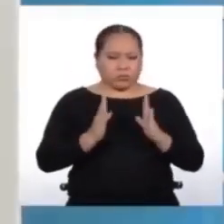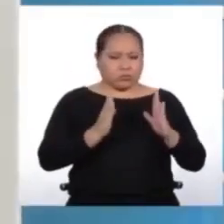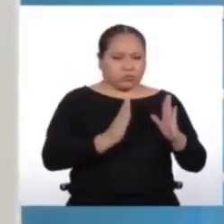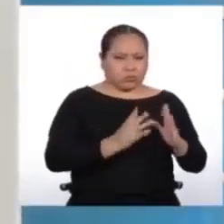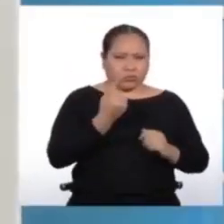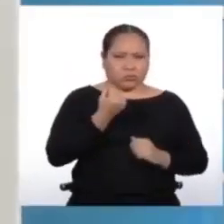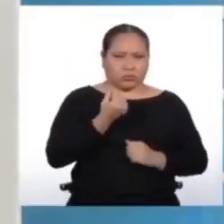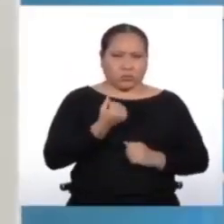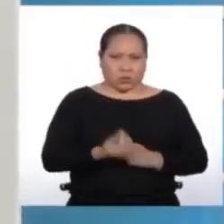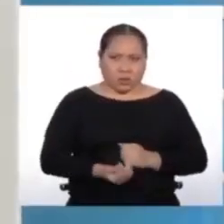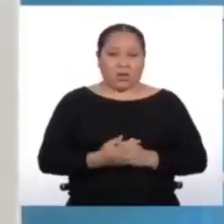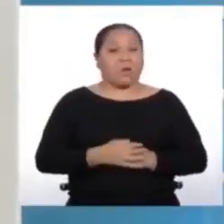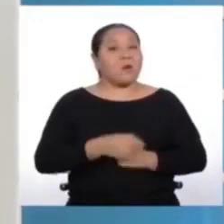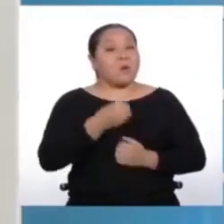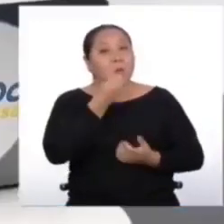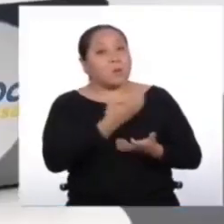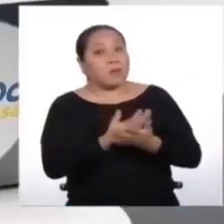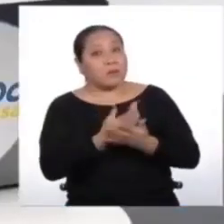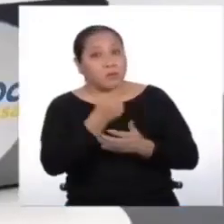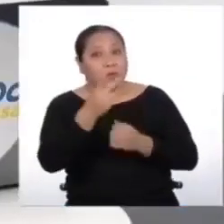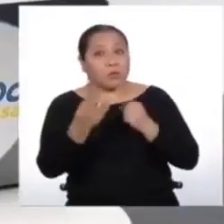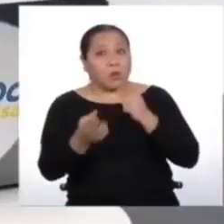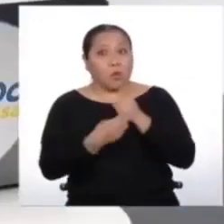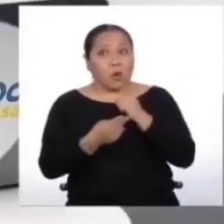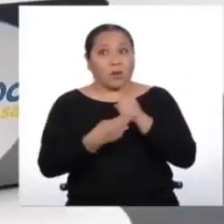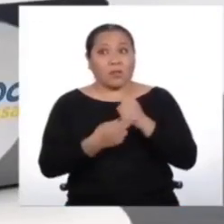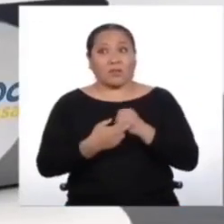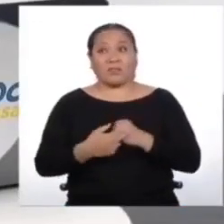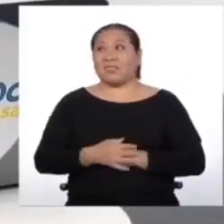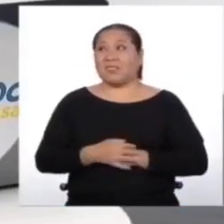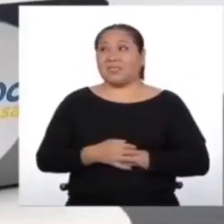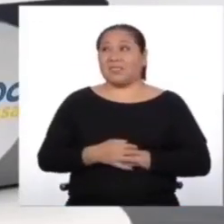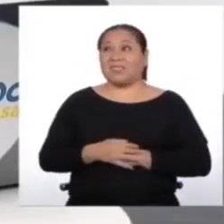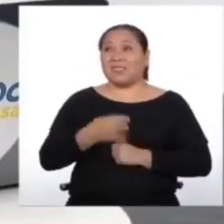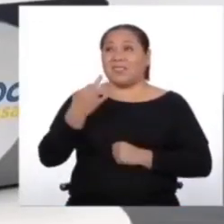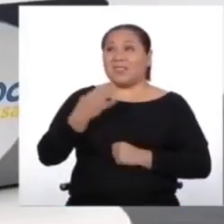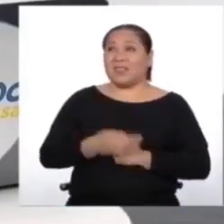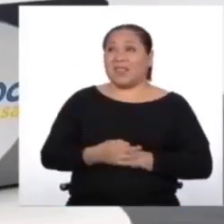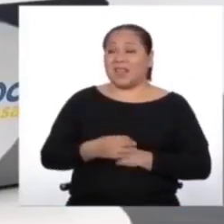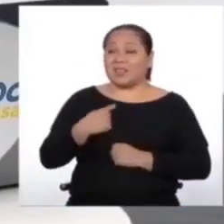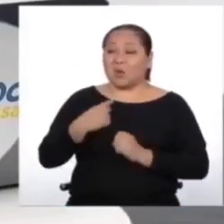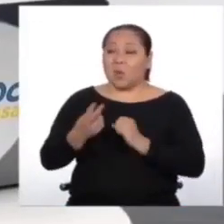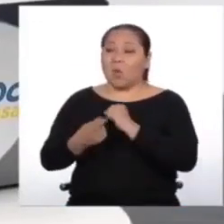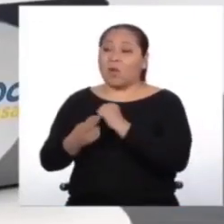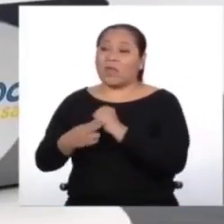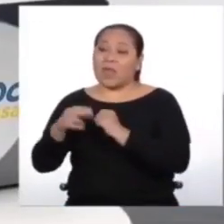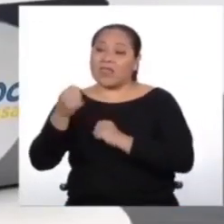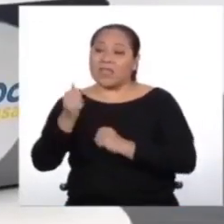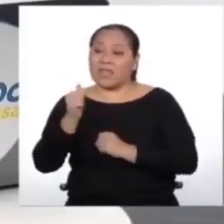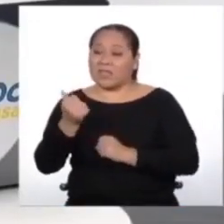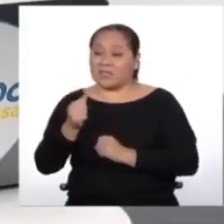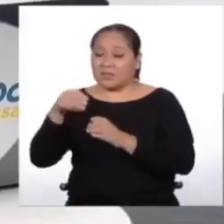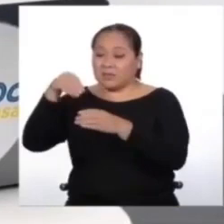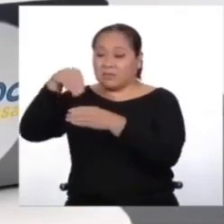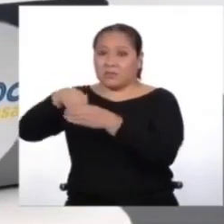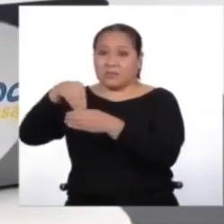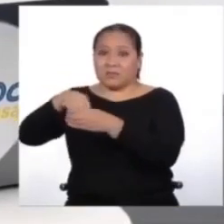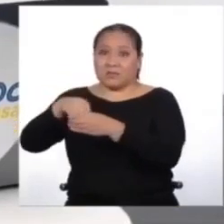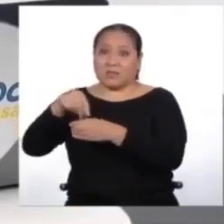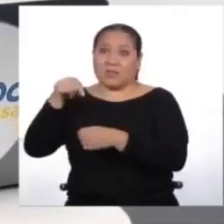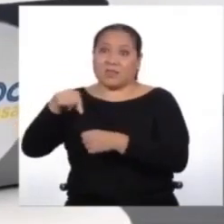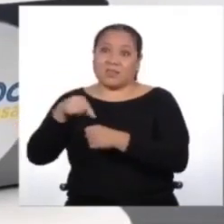Uy, qué bueno eso. ¿Tienes algún ahorro? La verdad, ahorita tengo 10 soles ahorrados en una alcancía y mientras dura